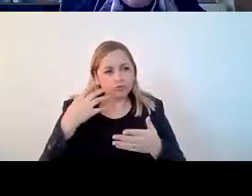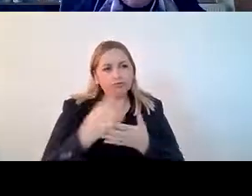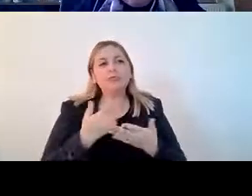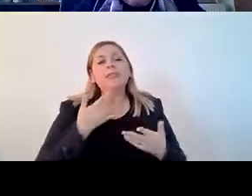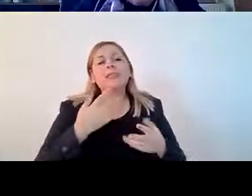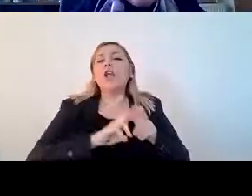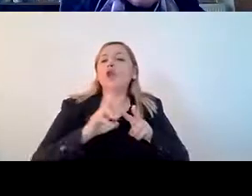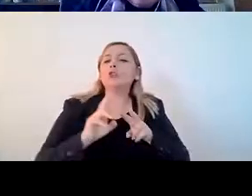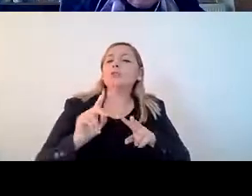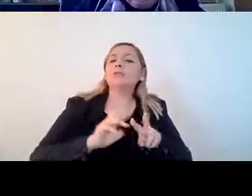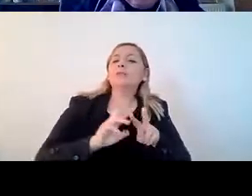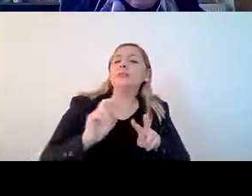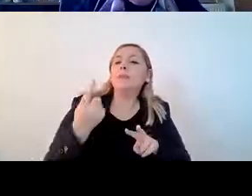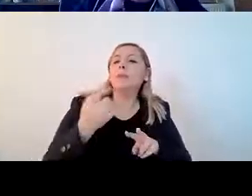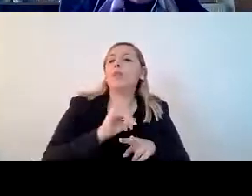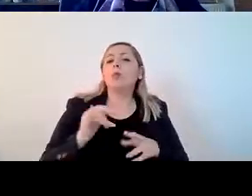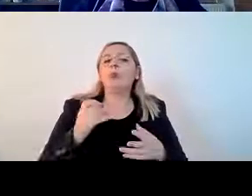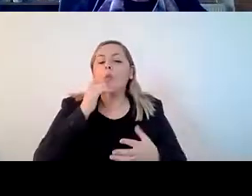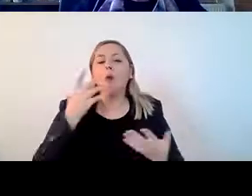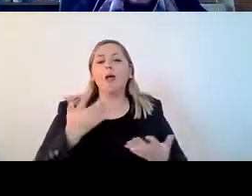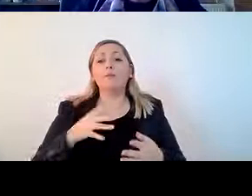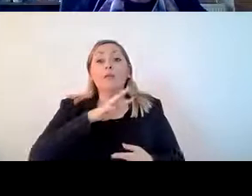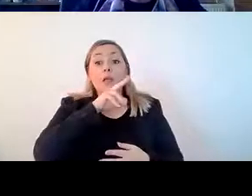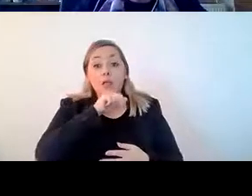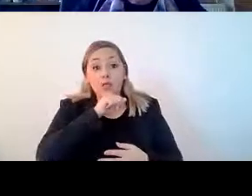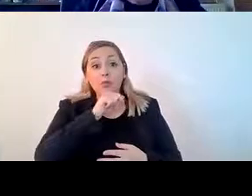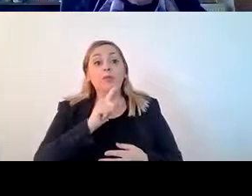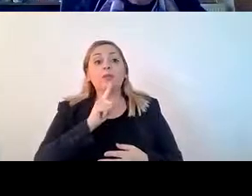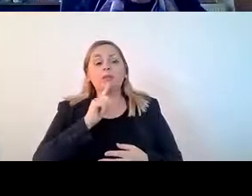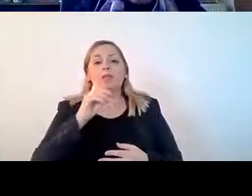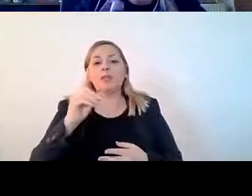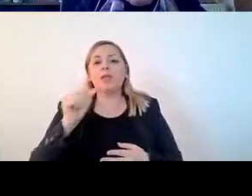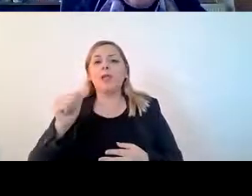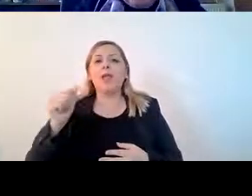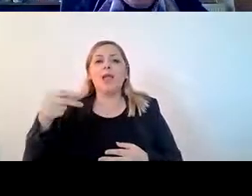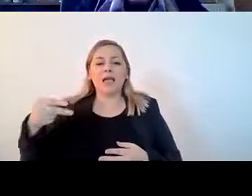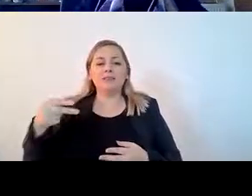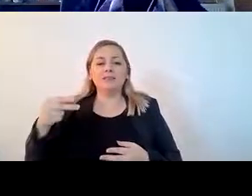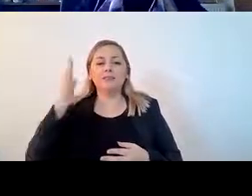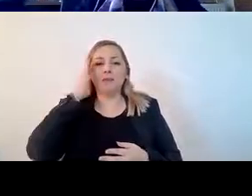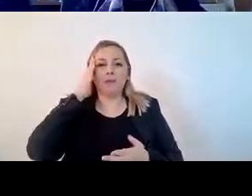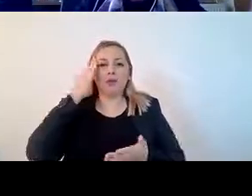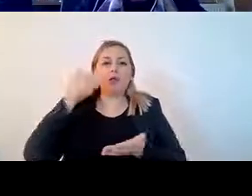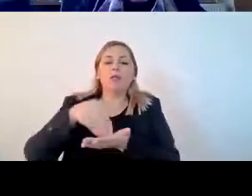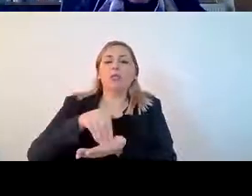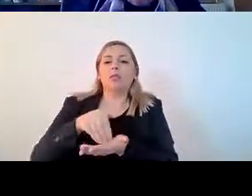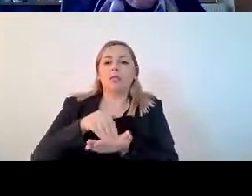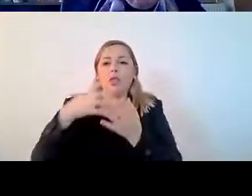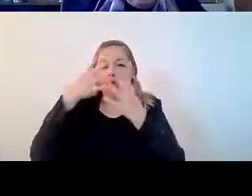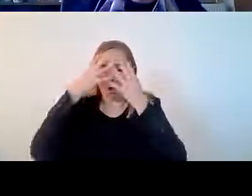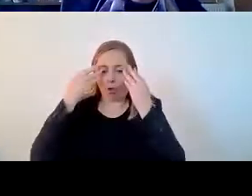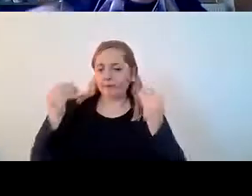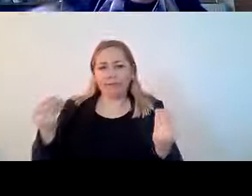hacer primero y qué cosa voy a hacer después. Los adultos con TDAH olvidan, la memoria es frágil. Lo que se supone está